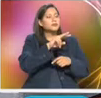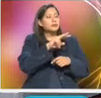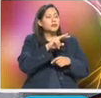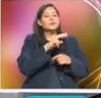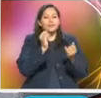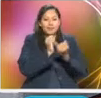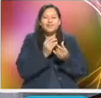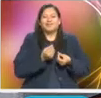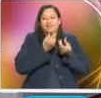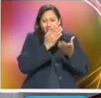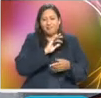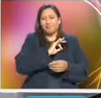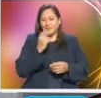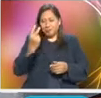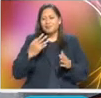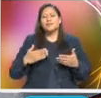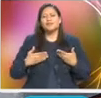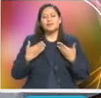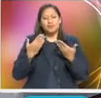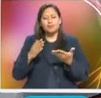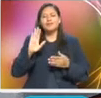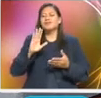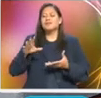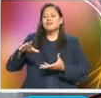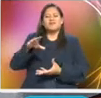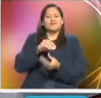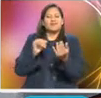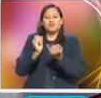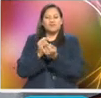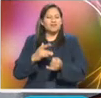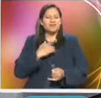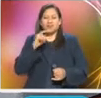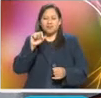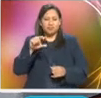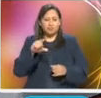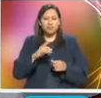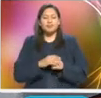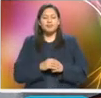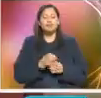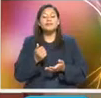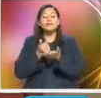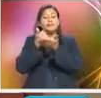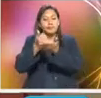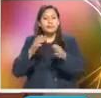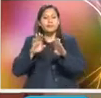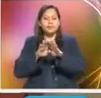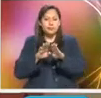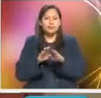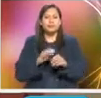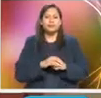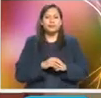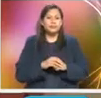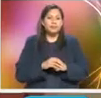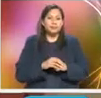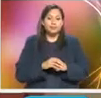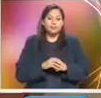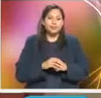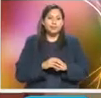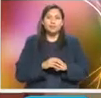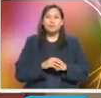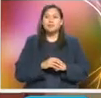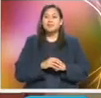hace que exista esta empatía con ellos, ¿no? ¿Cómo ayudarlos? Nadie está